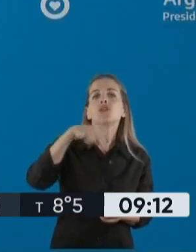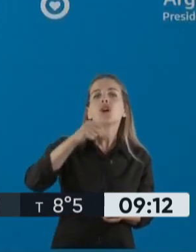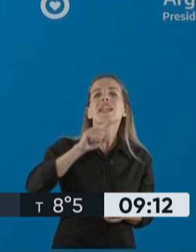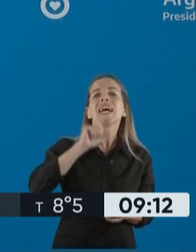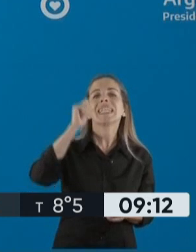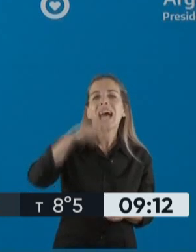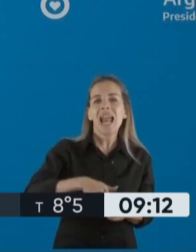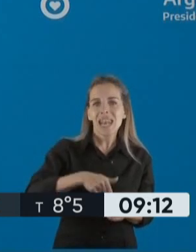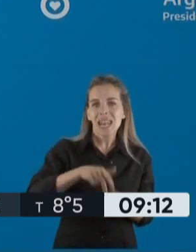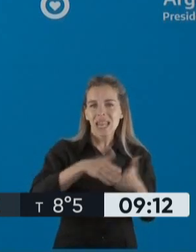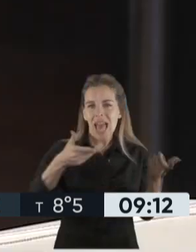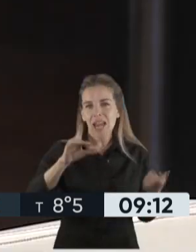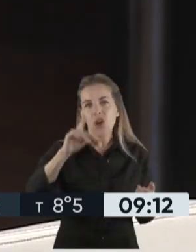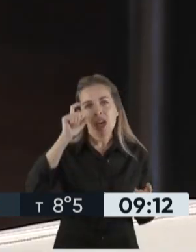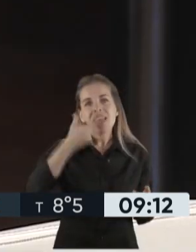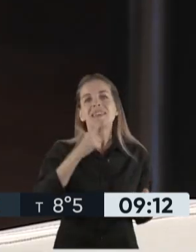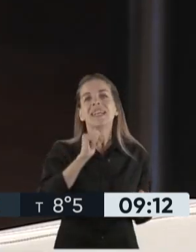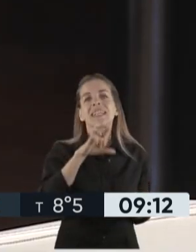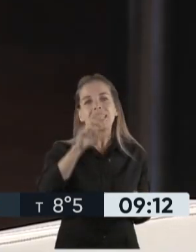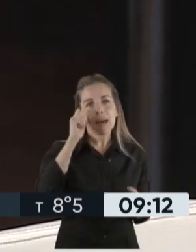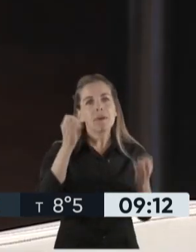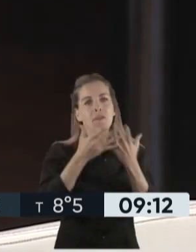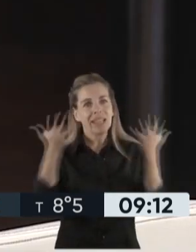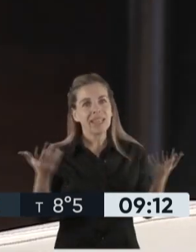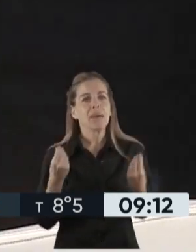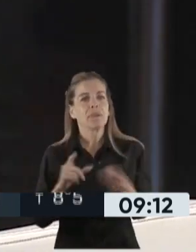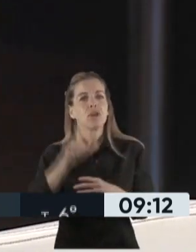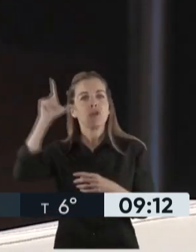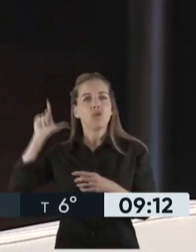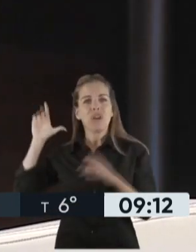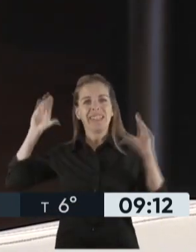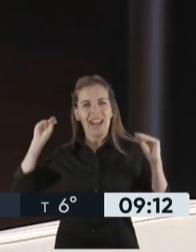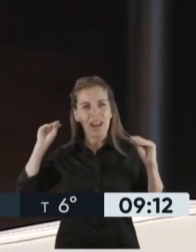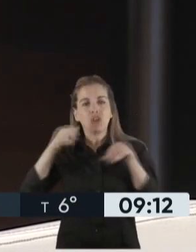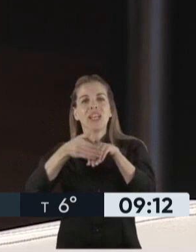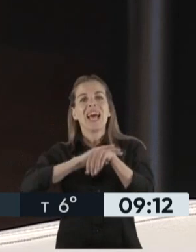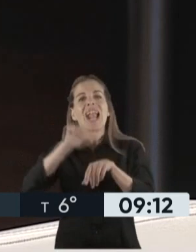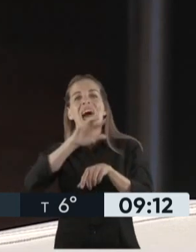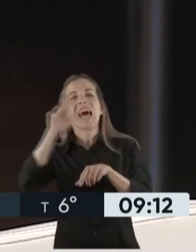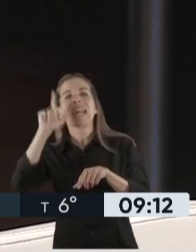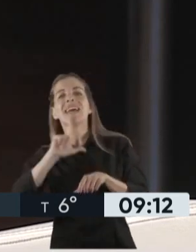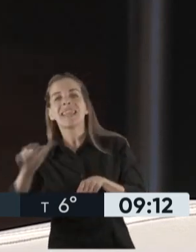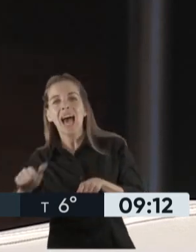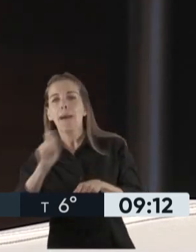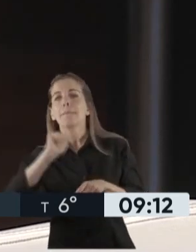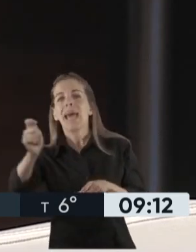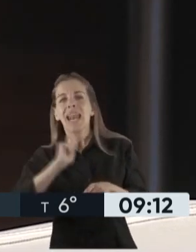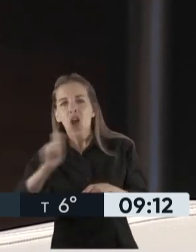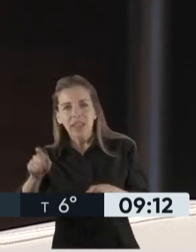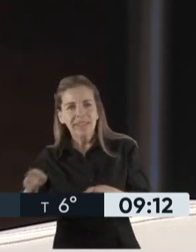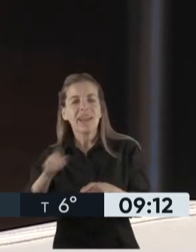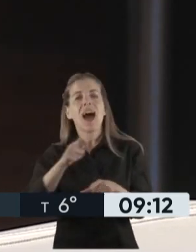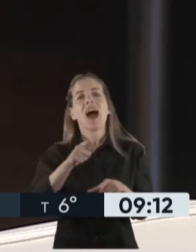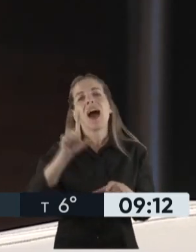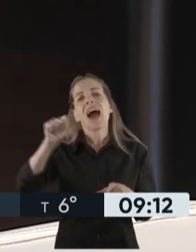del Destape. Buen día. Hola, Gabriela, ¿cómo estás? Buenos días. El lunes a la noche, Horacio Rodríguez Larreta le dio una entrevista a la periodista Viviana Canosa, donde dijo que